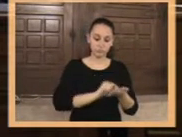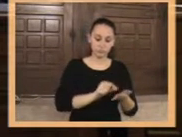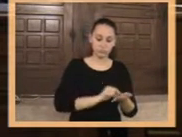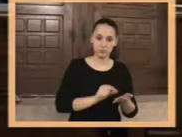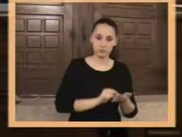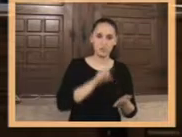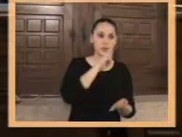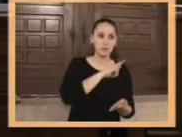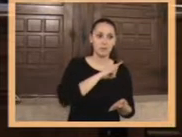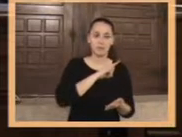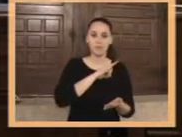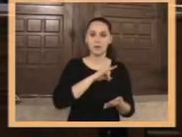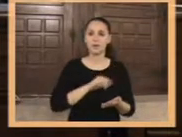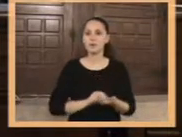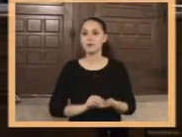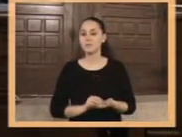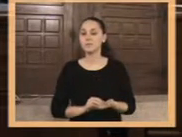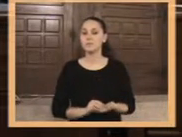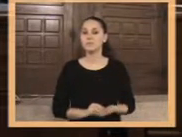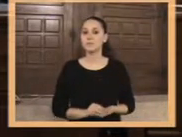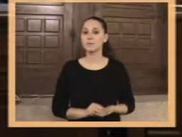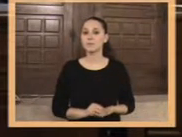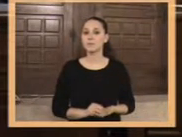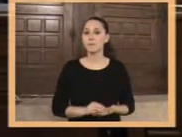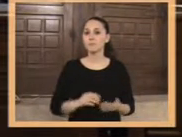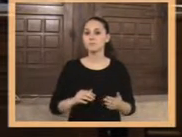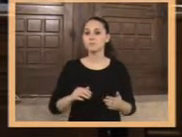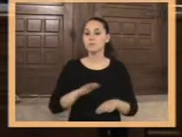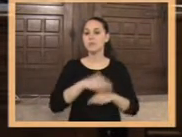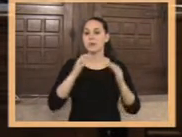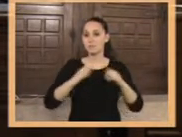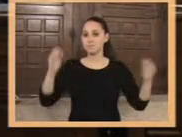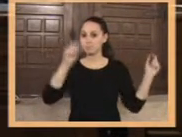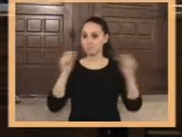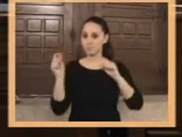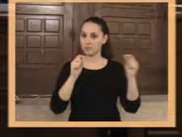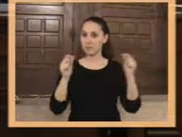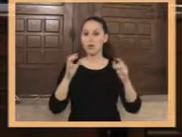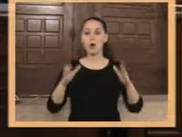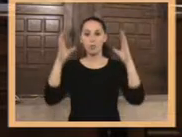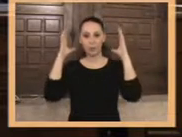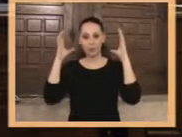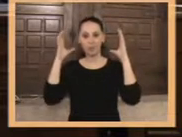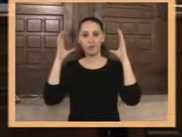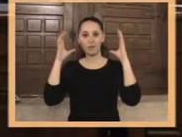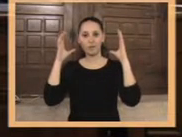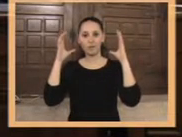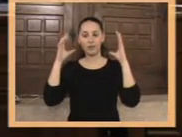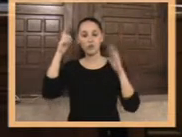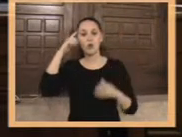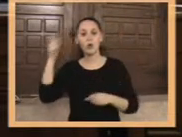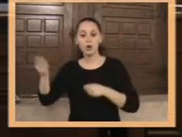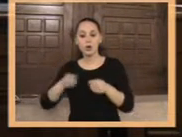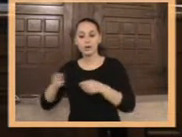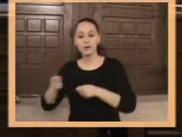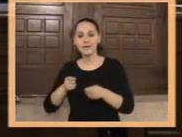a la Alcaldía para que se proceda a someter al Pleno, proponen al Pleno la aprobación inicial de la ordenanza municipal reguladora de la